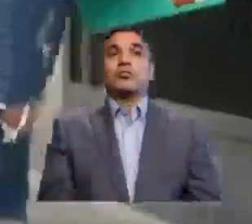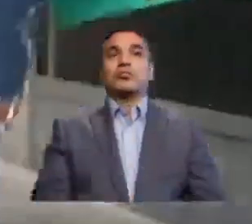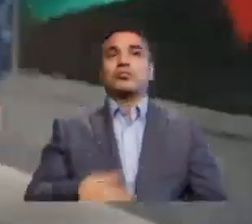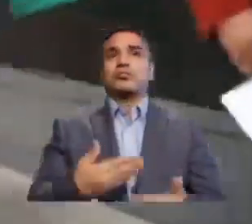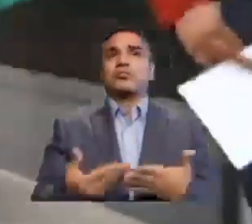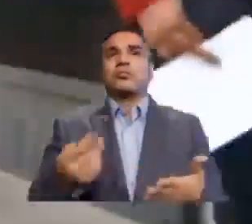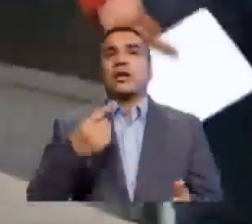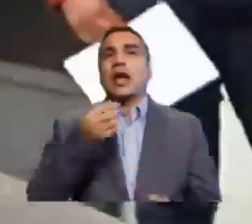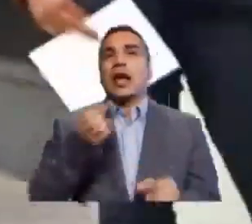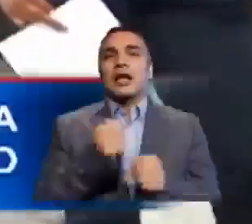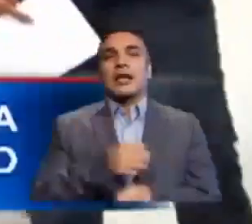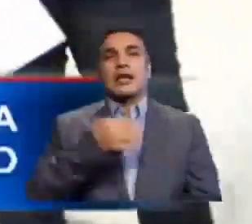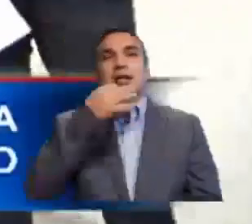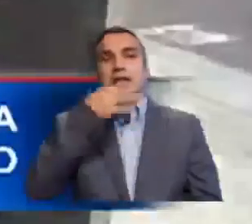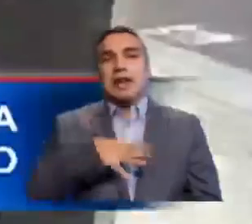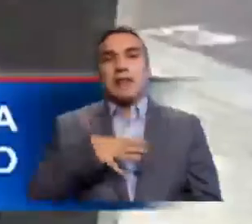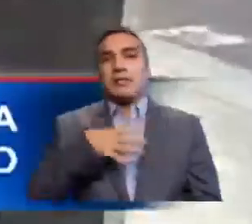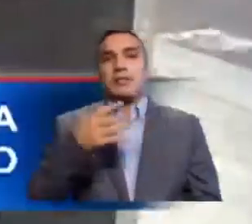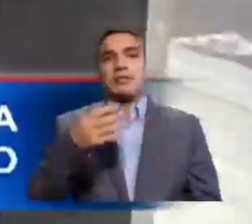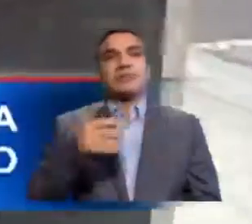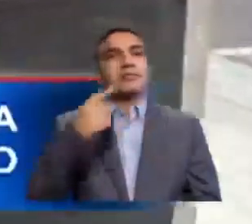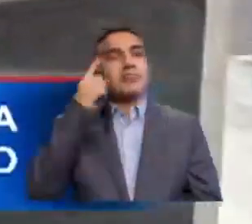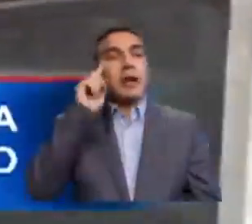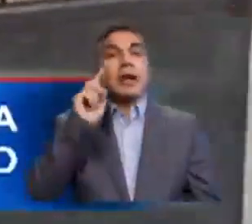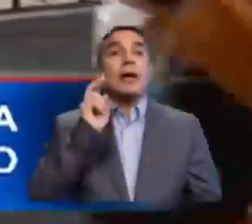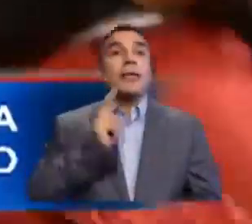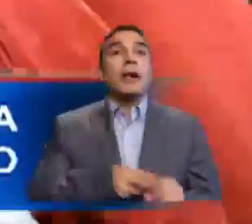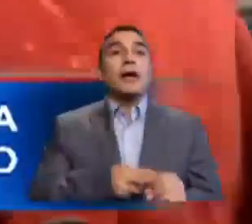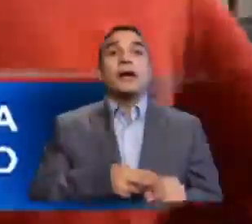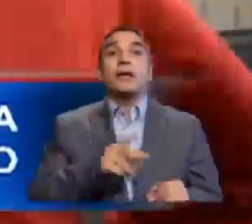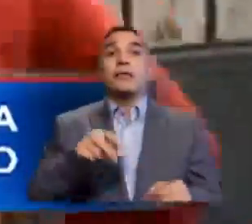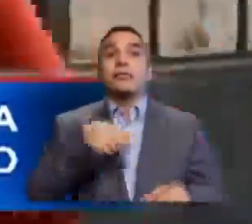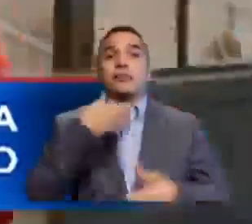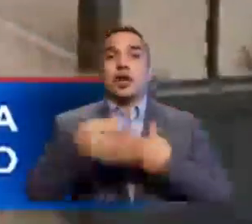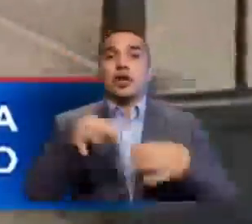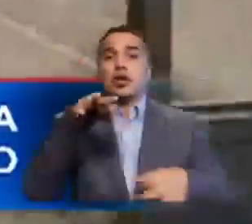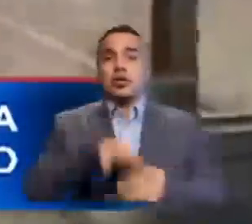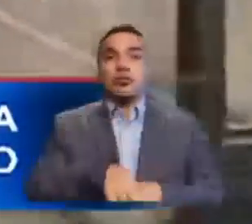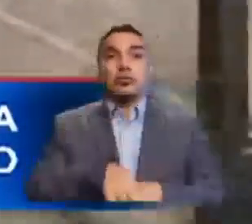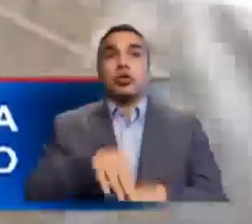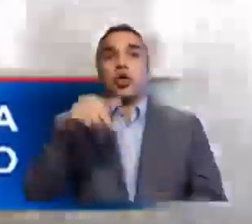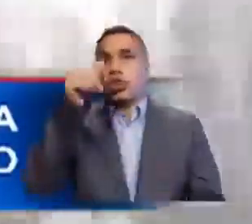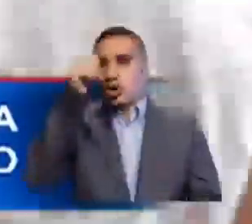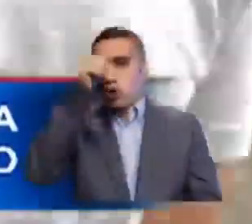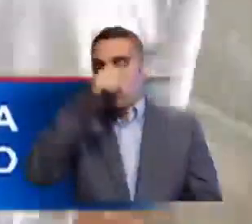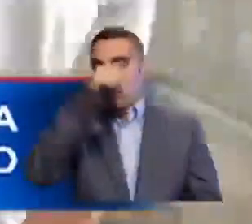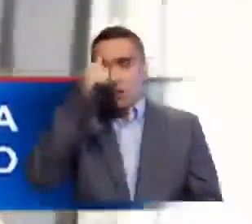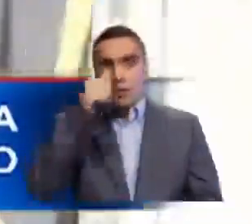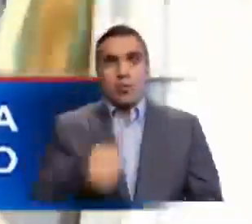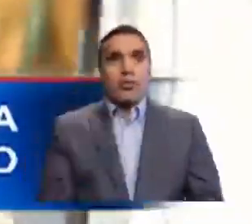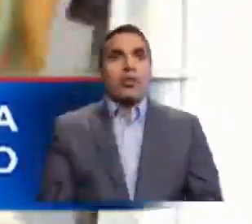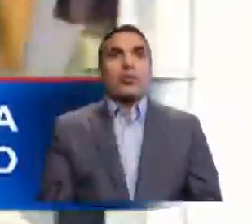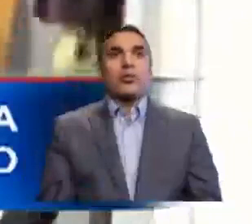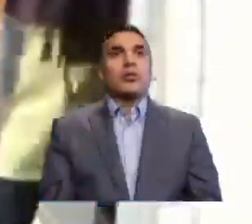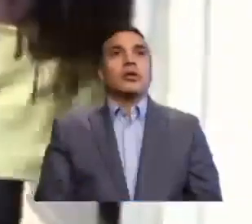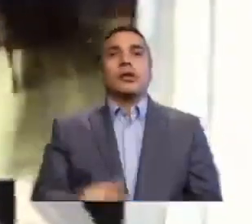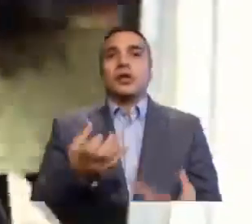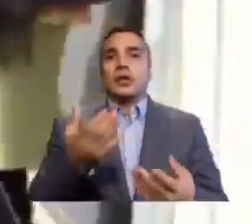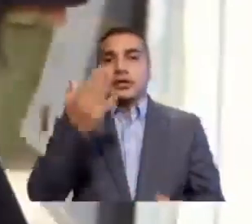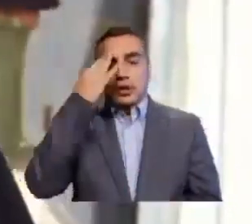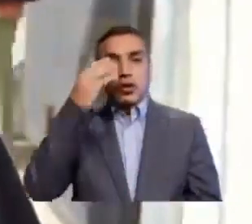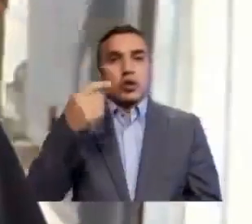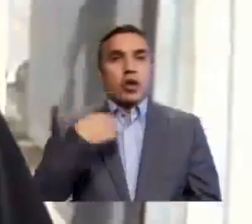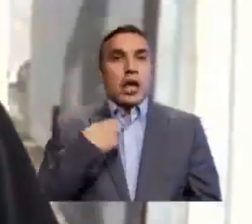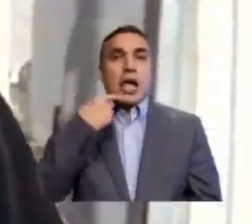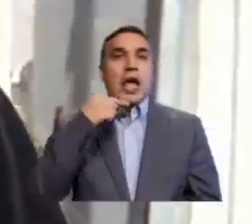a practicarse la prueba rápida de antígenos para participar del proceso electoral de este domingo. Porque quisiera saber realmente